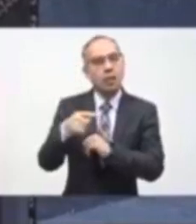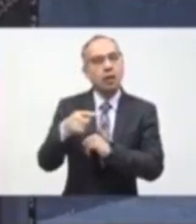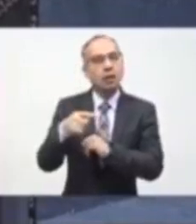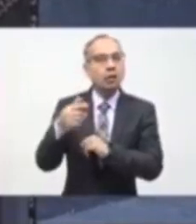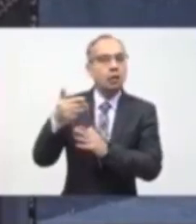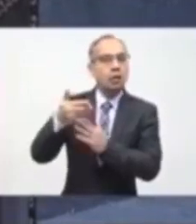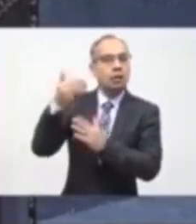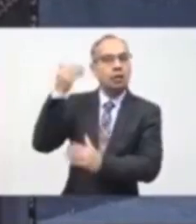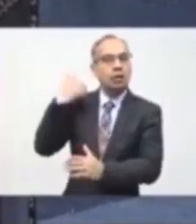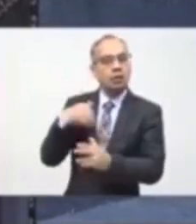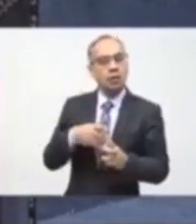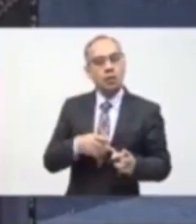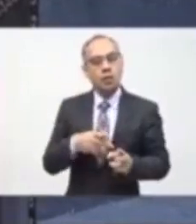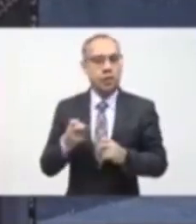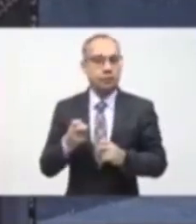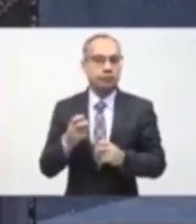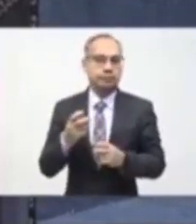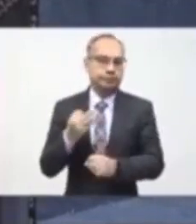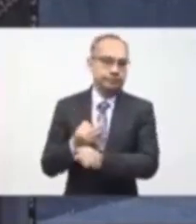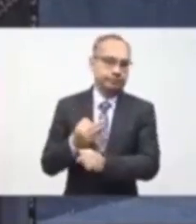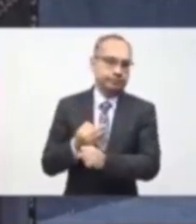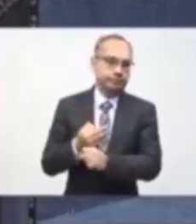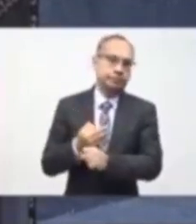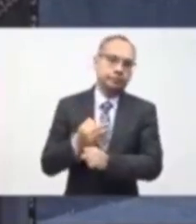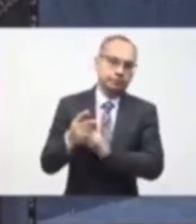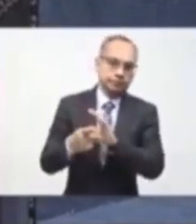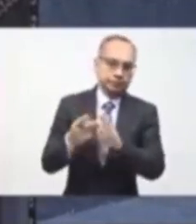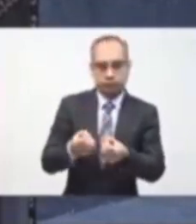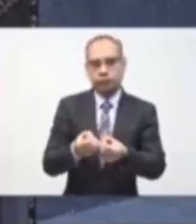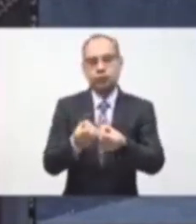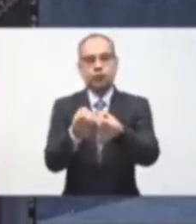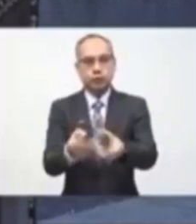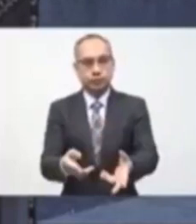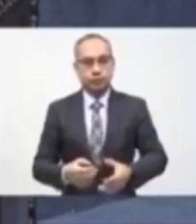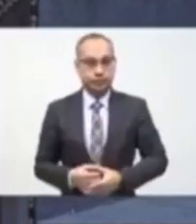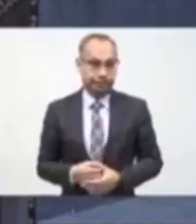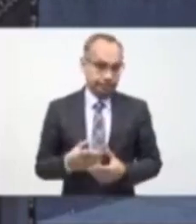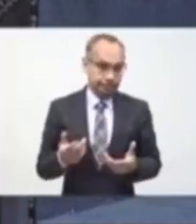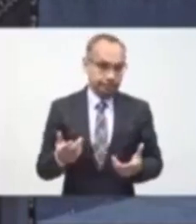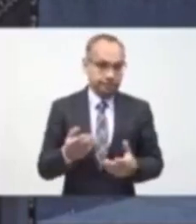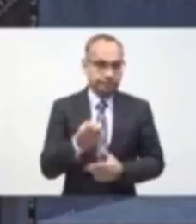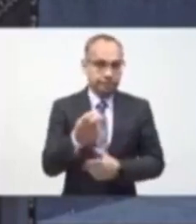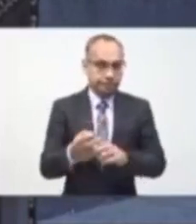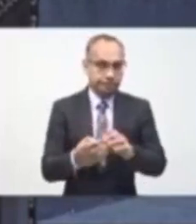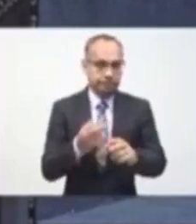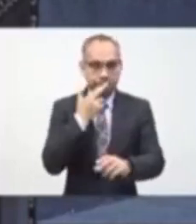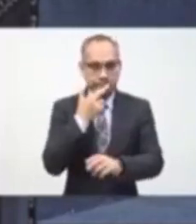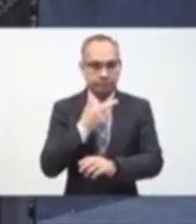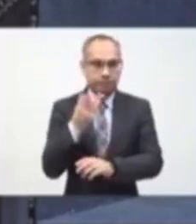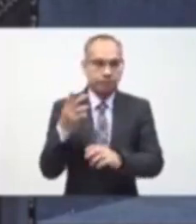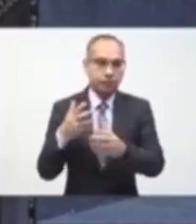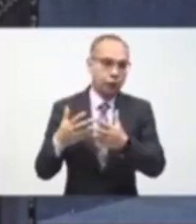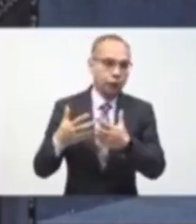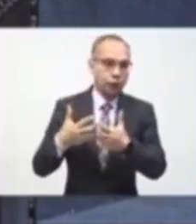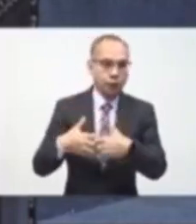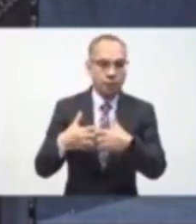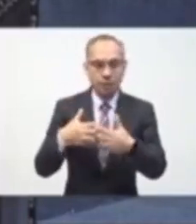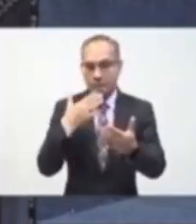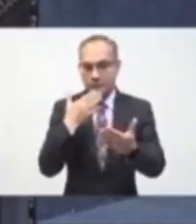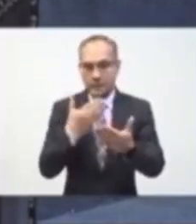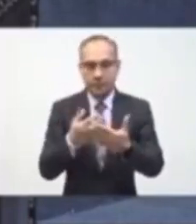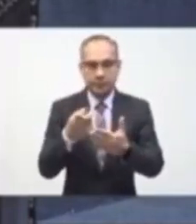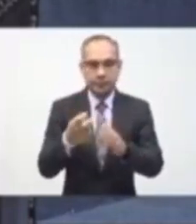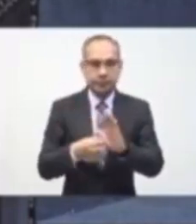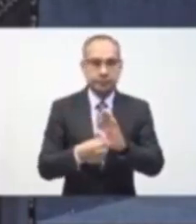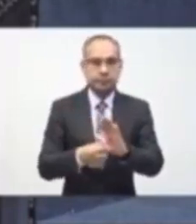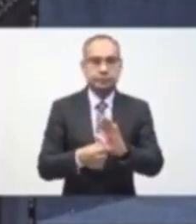de la unión en materia de créditos hipotecarios de vivienda para las y los Trabajadores al Servicio del Estado los integrantes